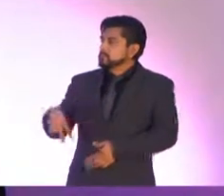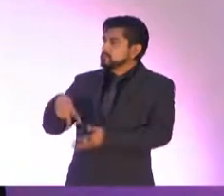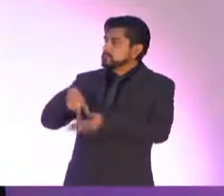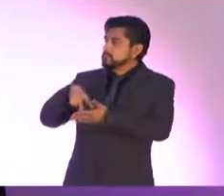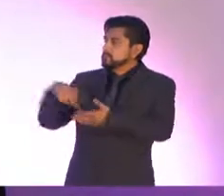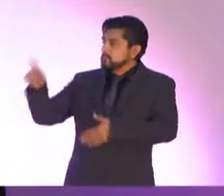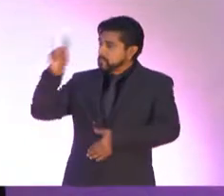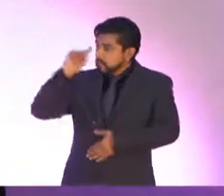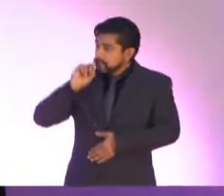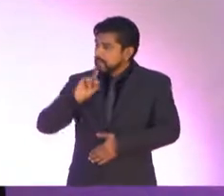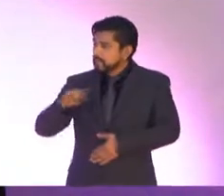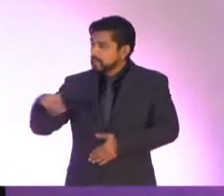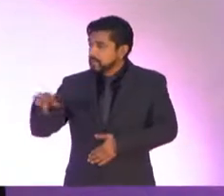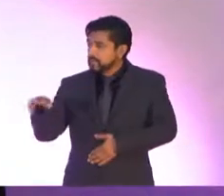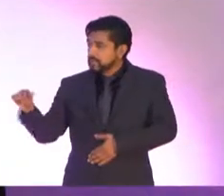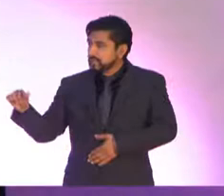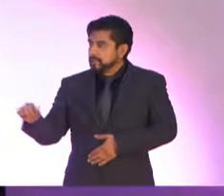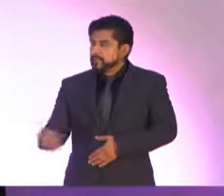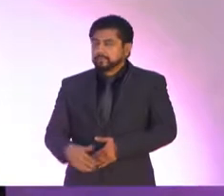María,